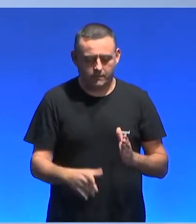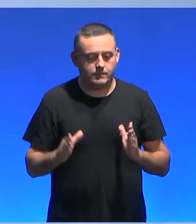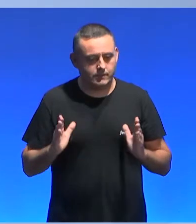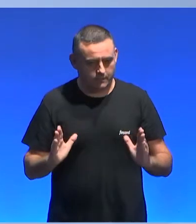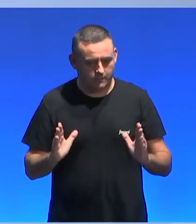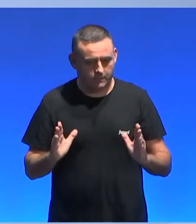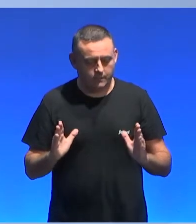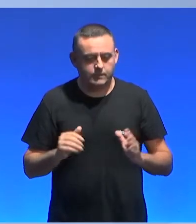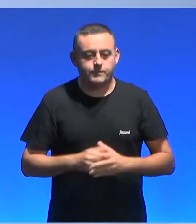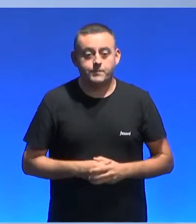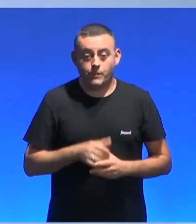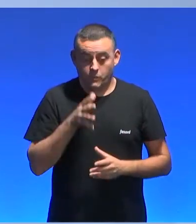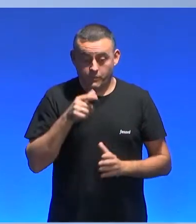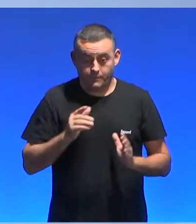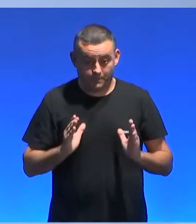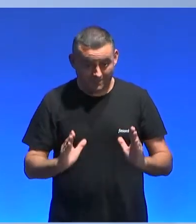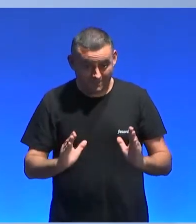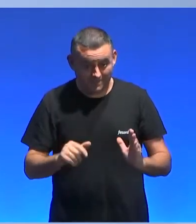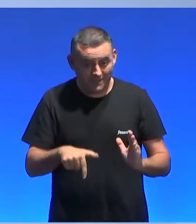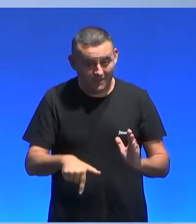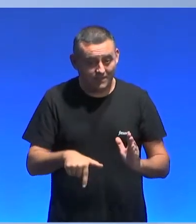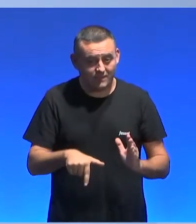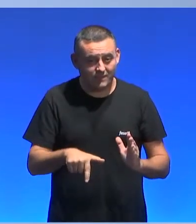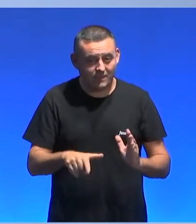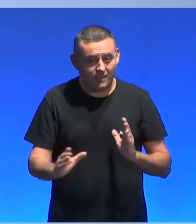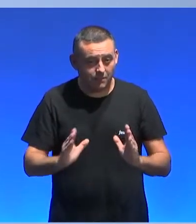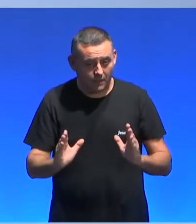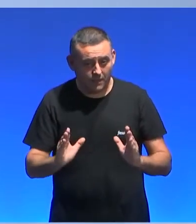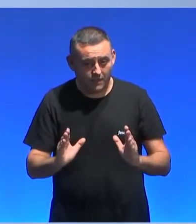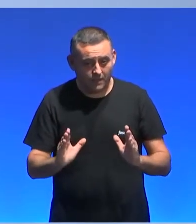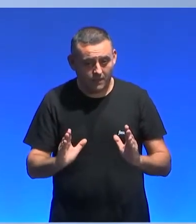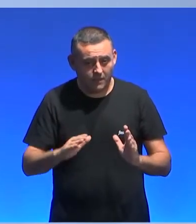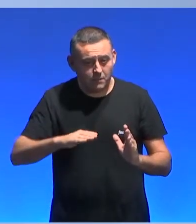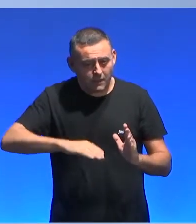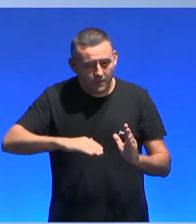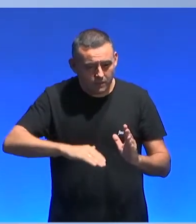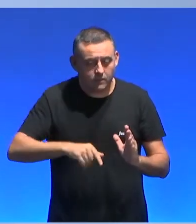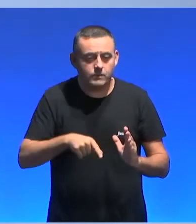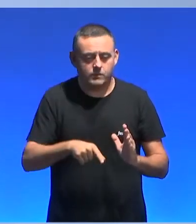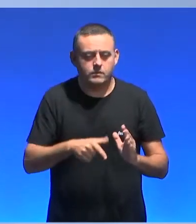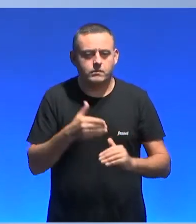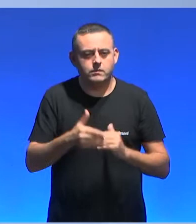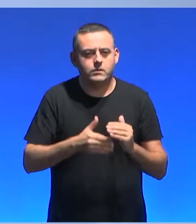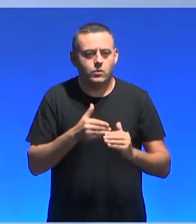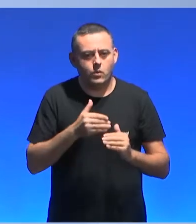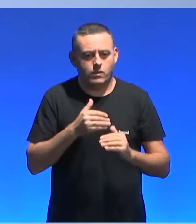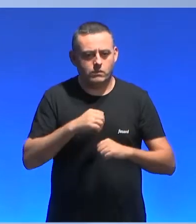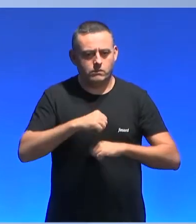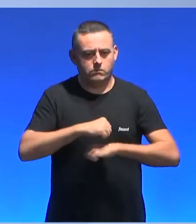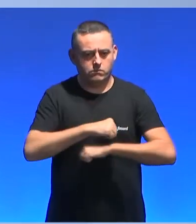allí se ponen los cimientos sobre los cuales se va a construir a lo largo de